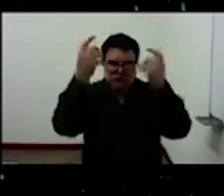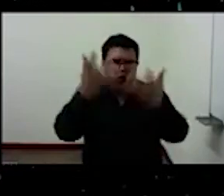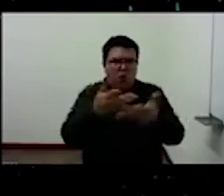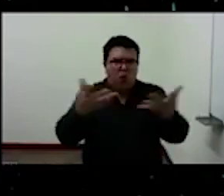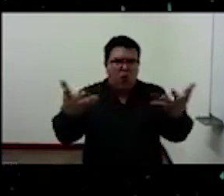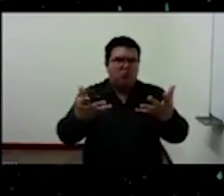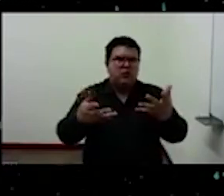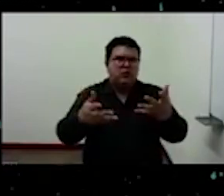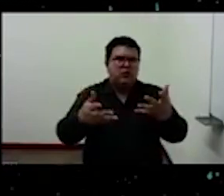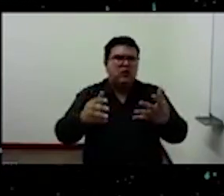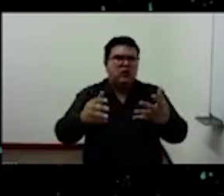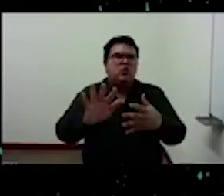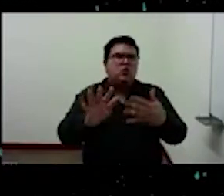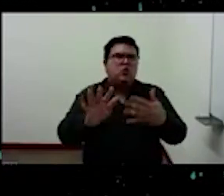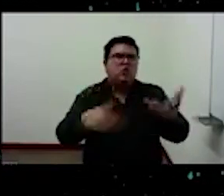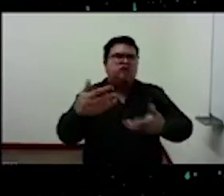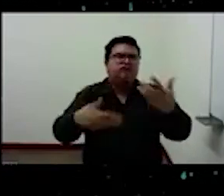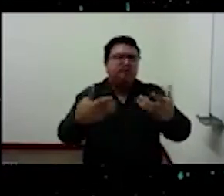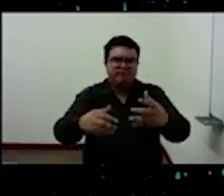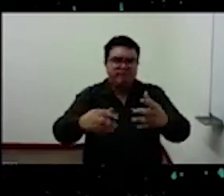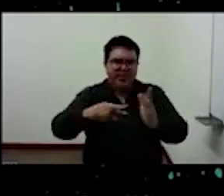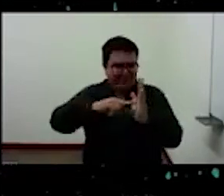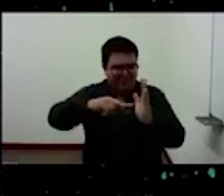de la técnica,